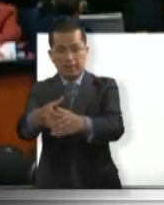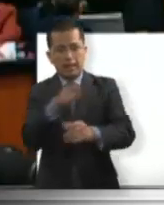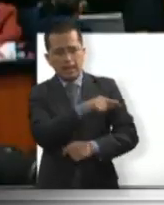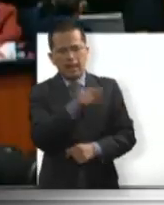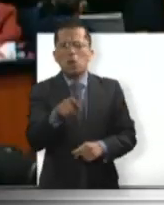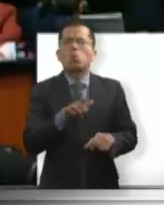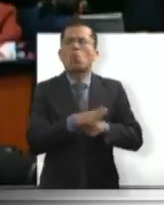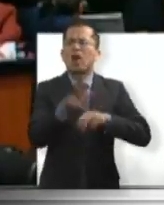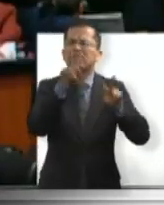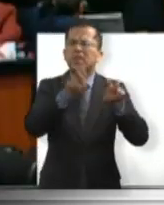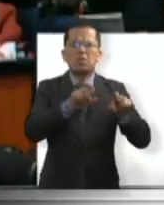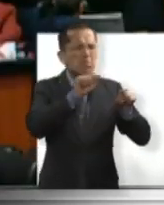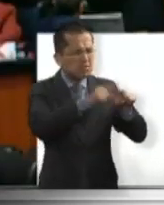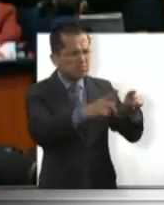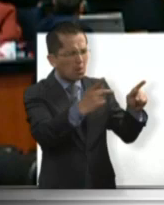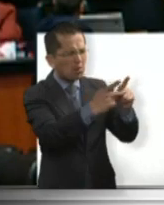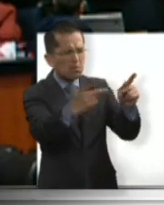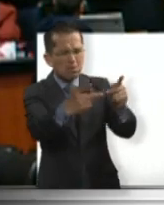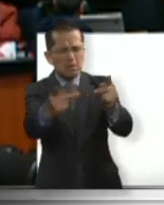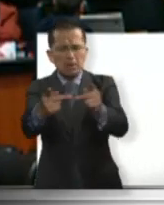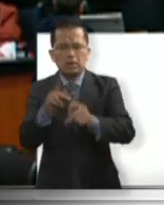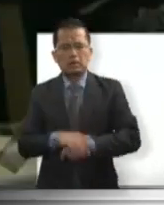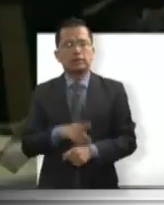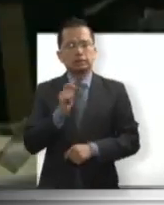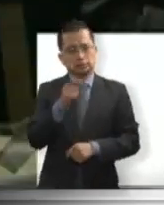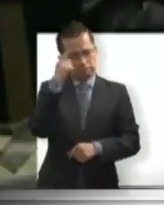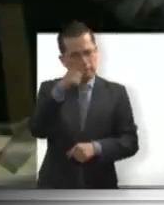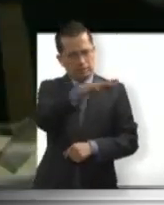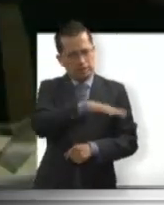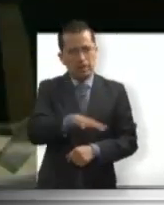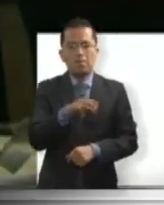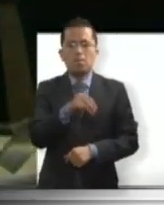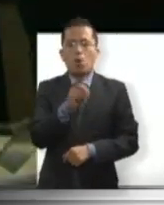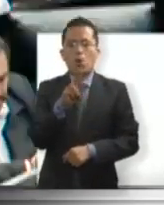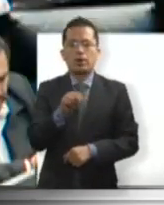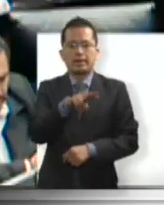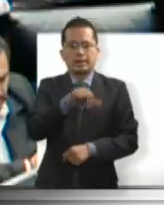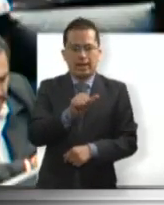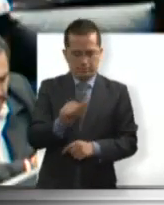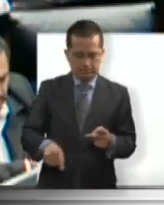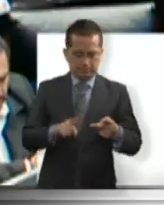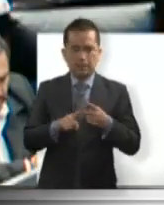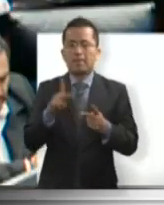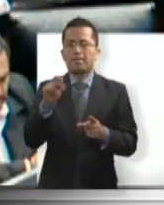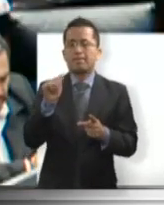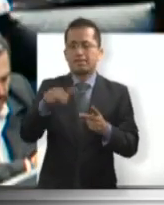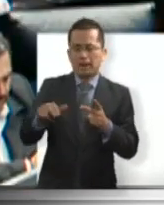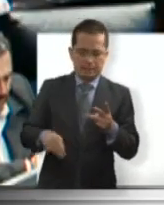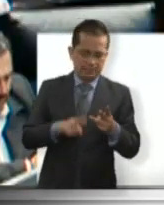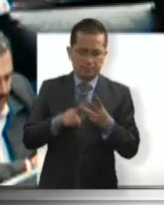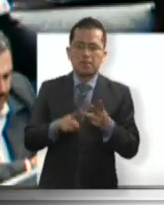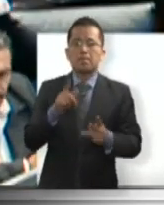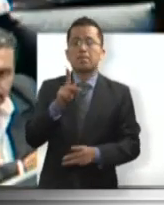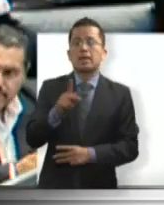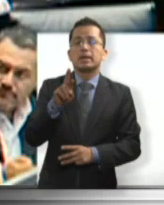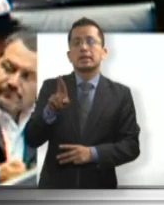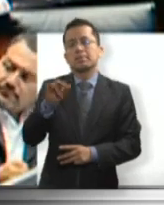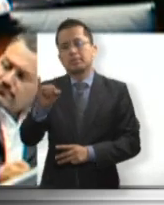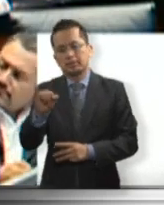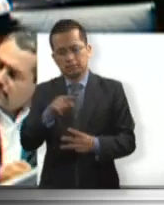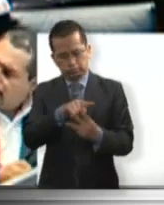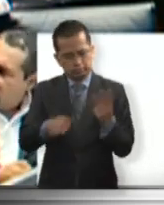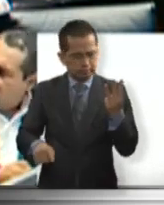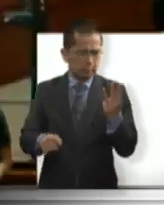Alta, a decir, el de Movimiento de Regeneración Nacional, Morena, el Partido Acción Nacional y el Partido Revolucionario